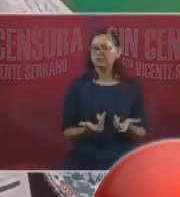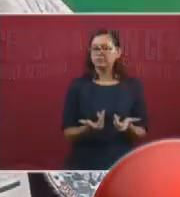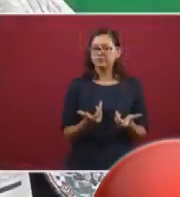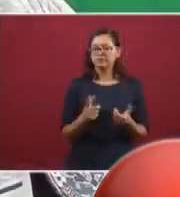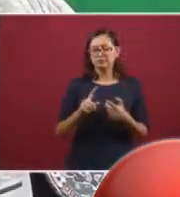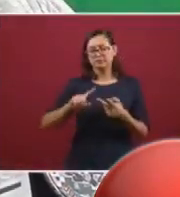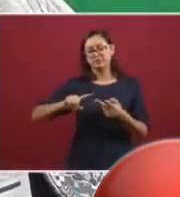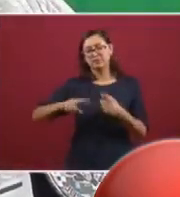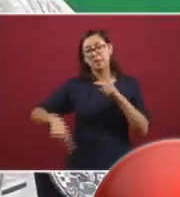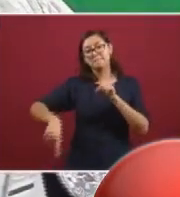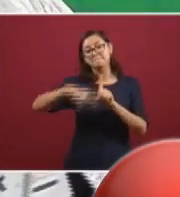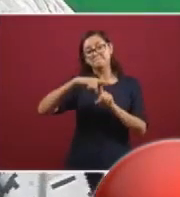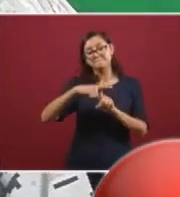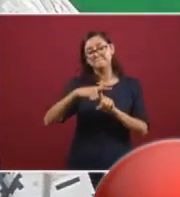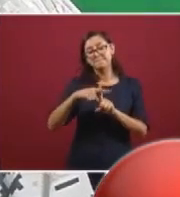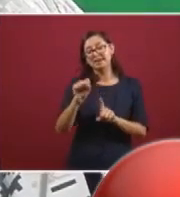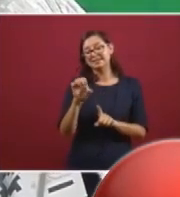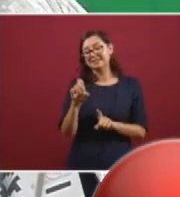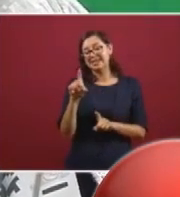david y cuatro elementos